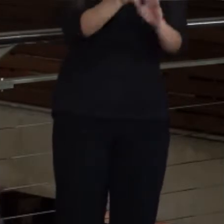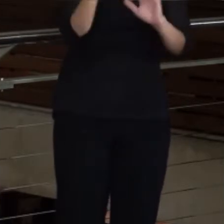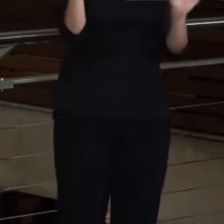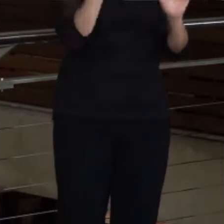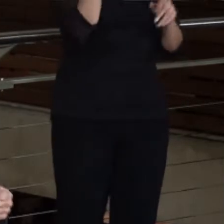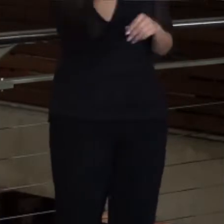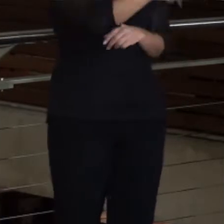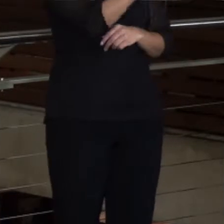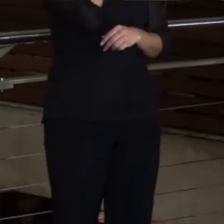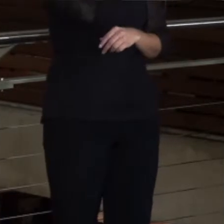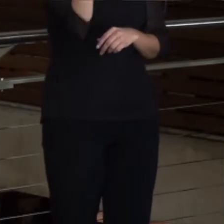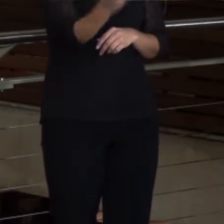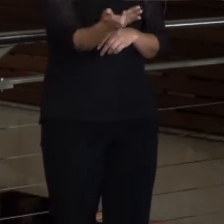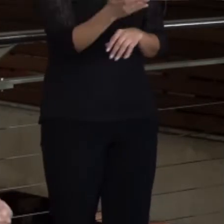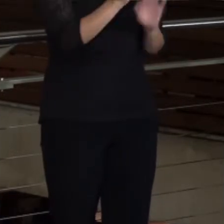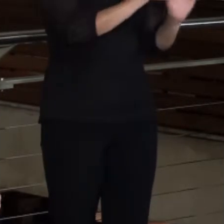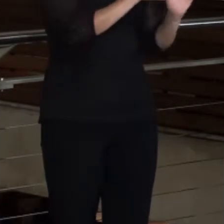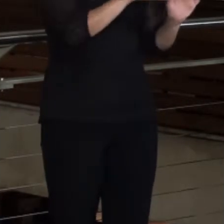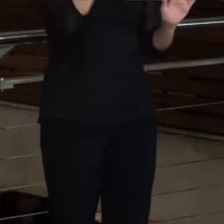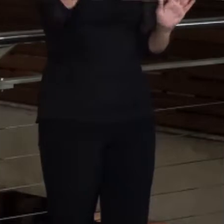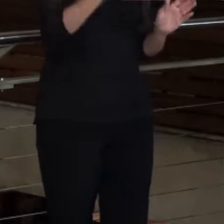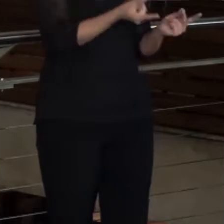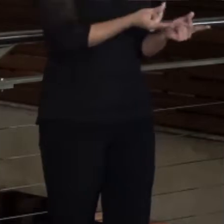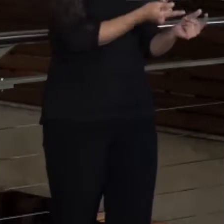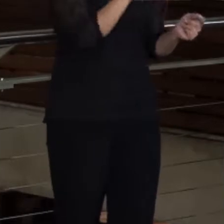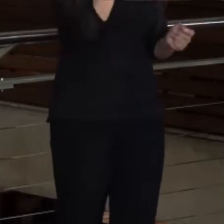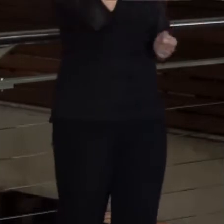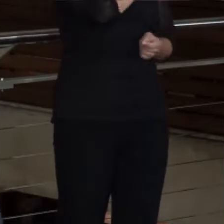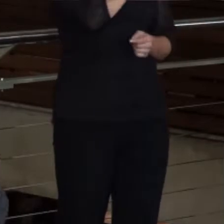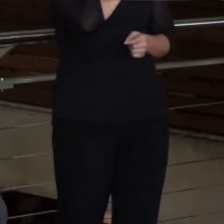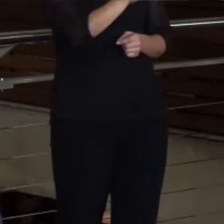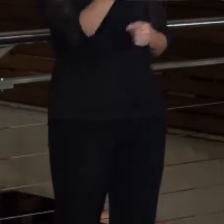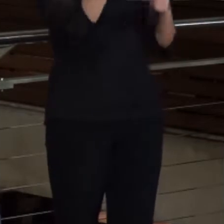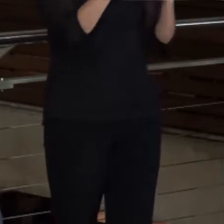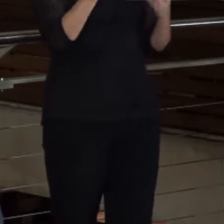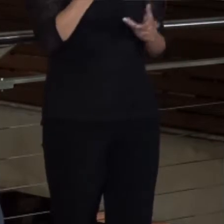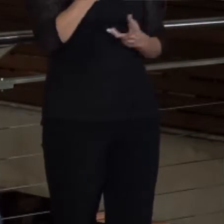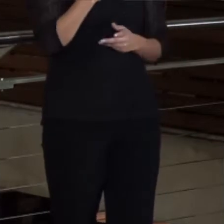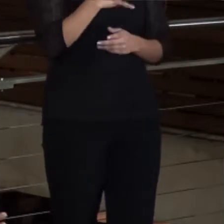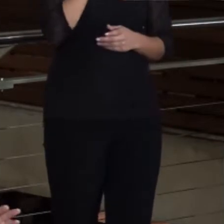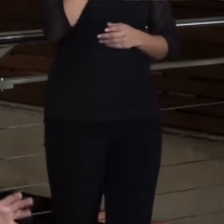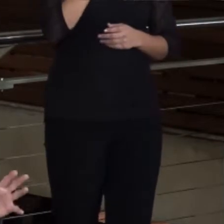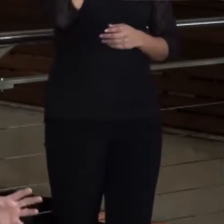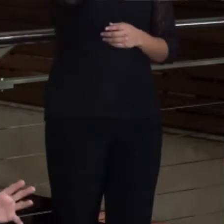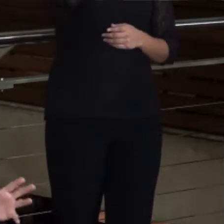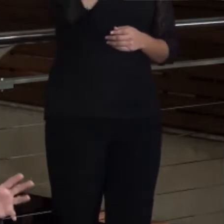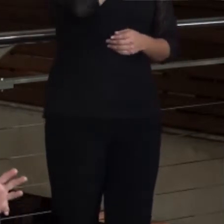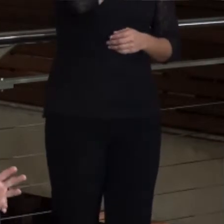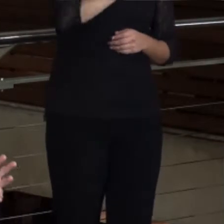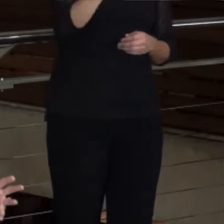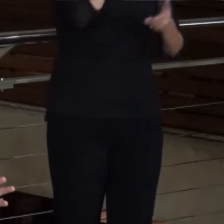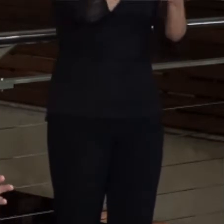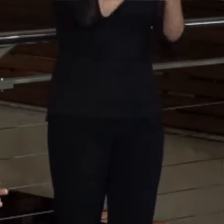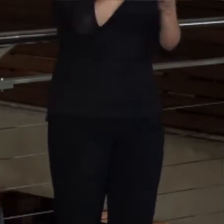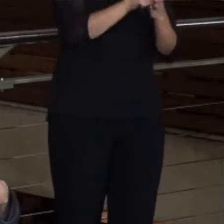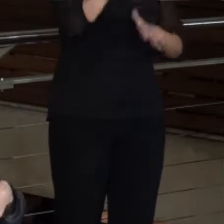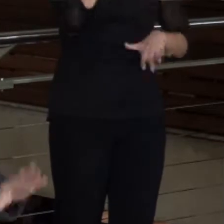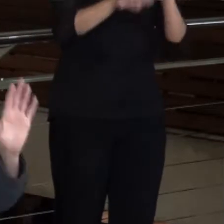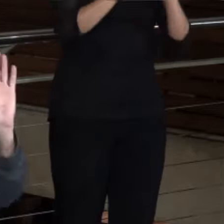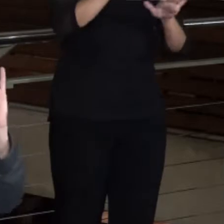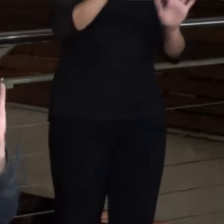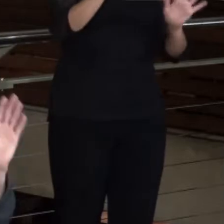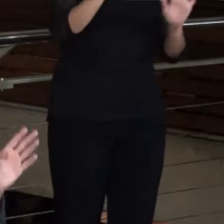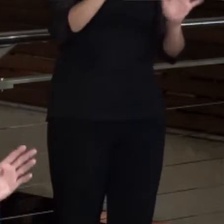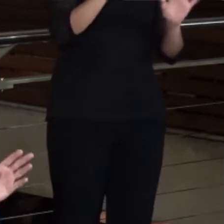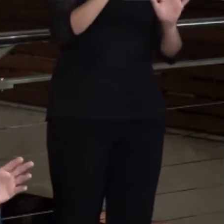me pinchan pero para sacarme lo mejor pero al final después que ya te llevo que ya estás a punto de irse a las manos te dice bueno